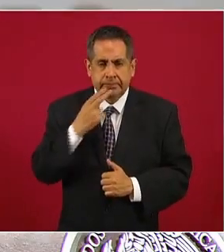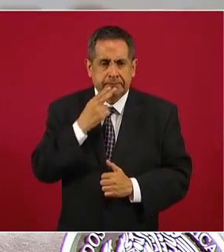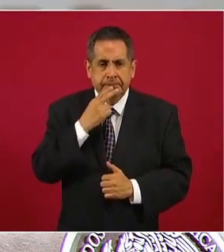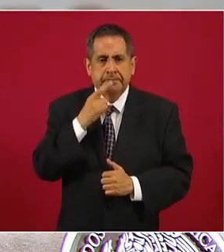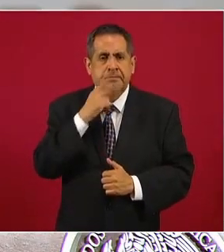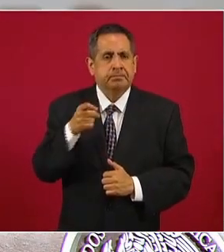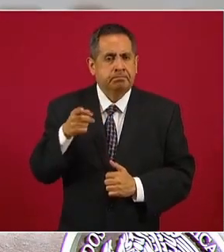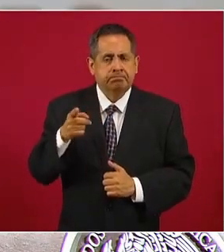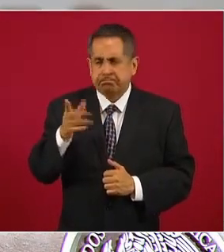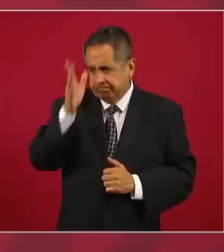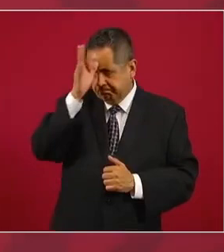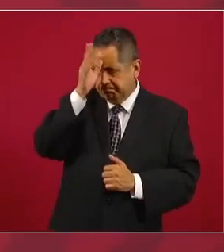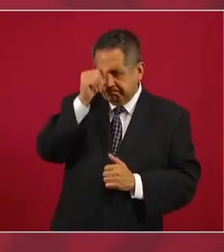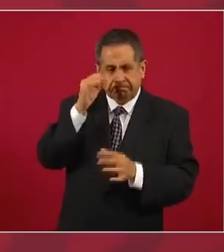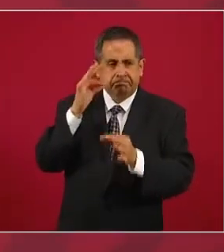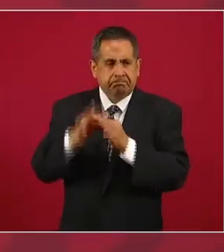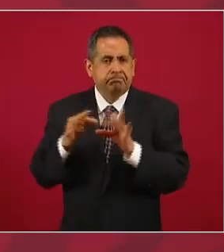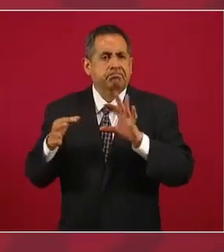que